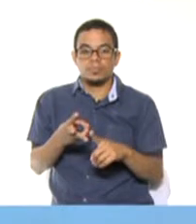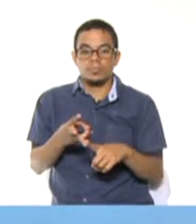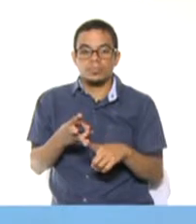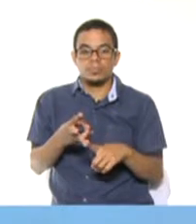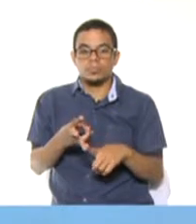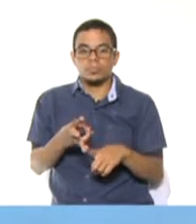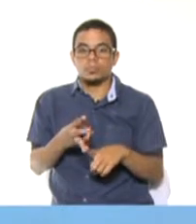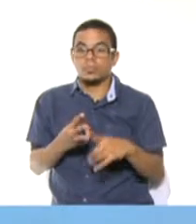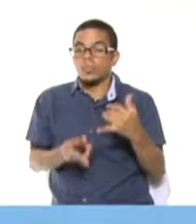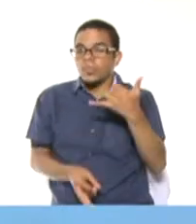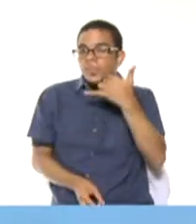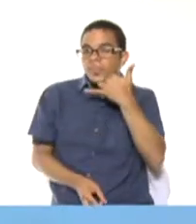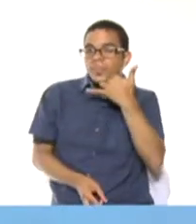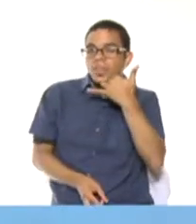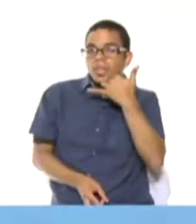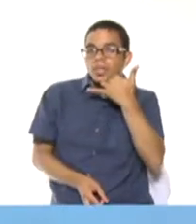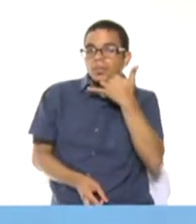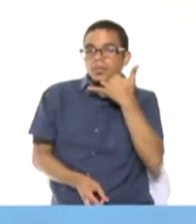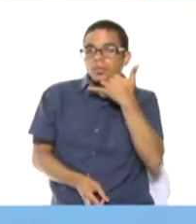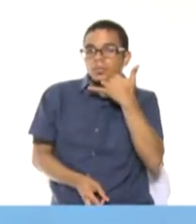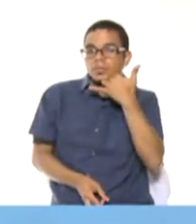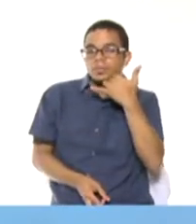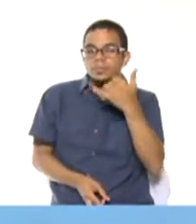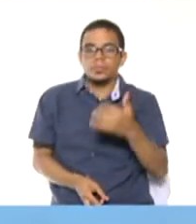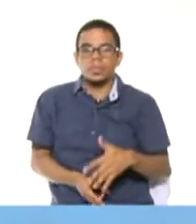Si es el teléfono,